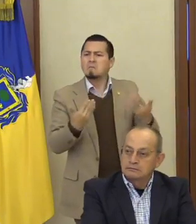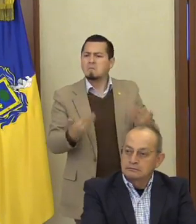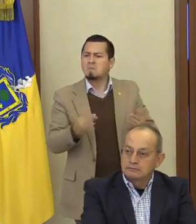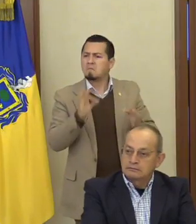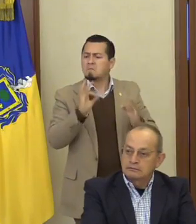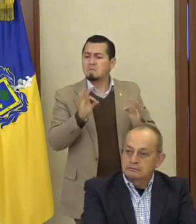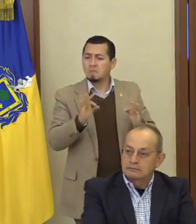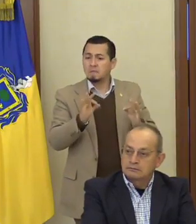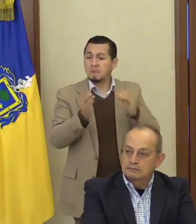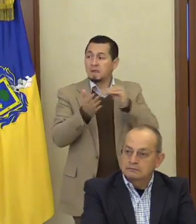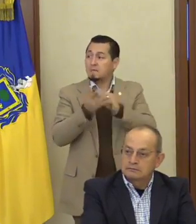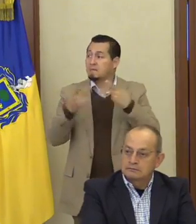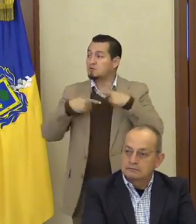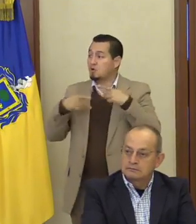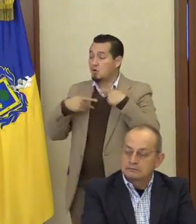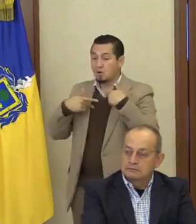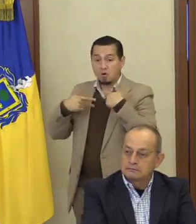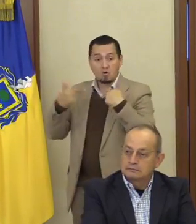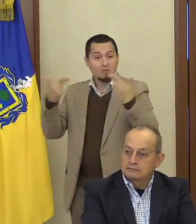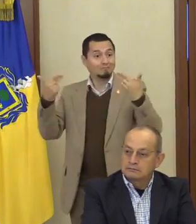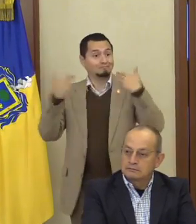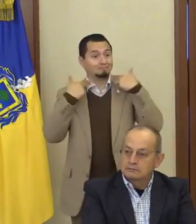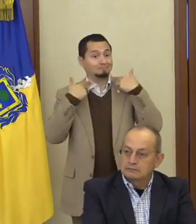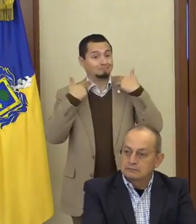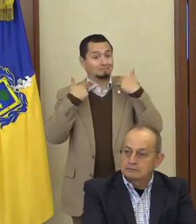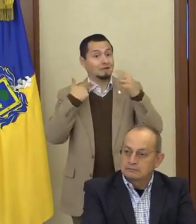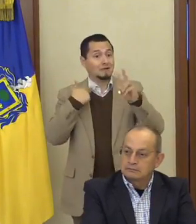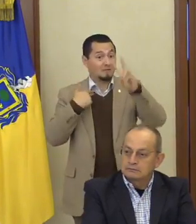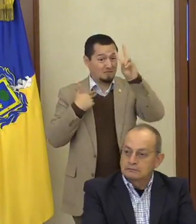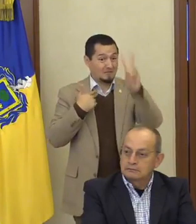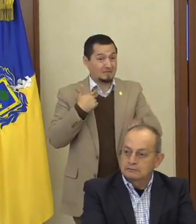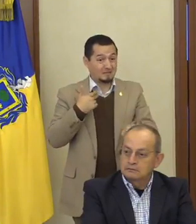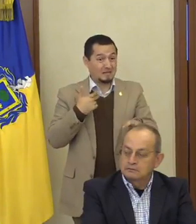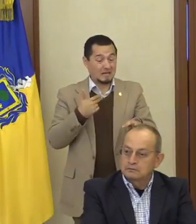caso de robo a personas, verdaderamente